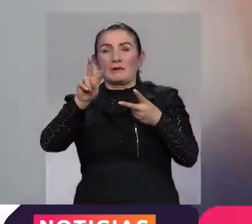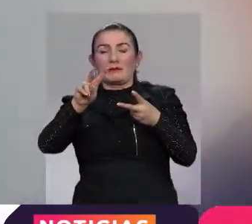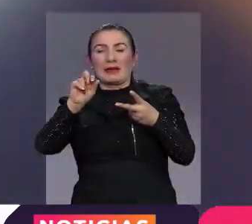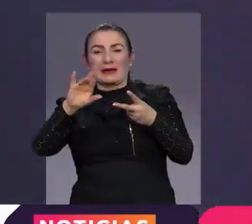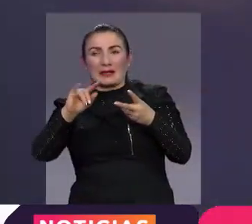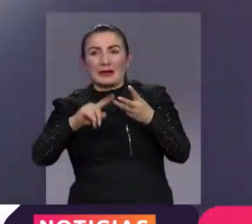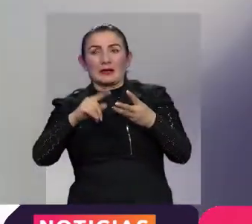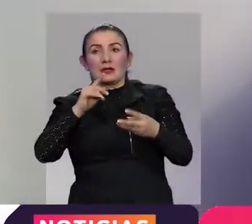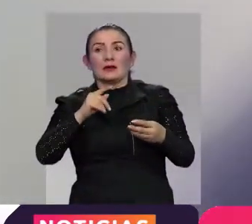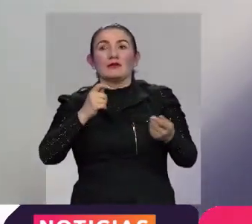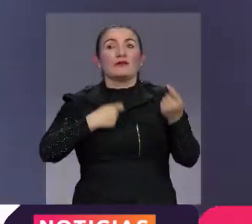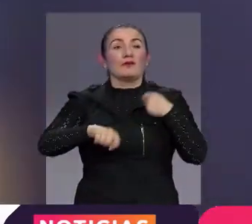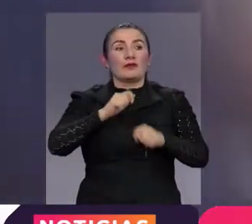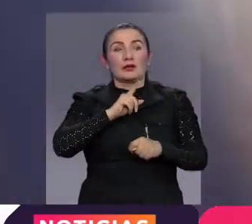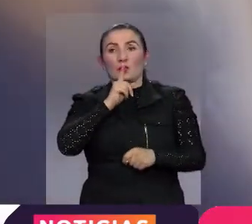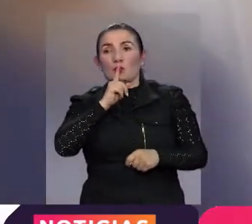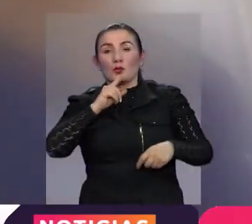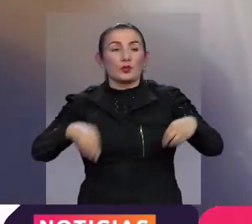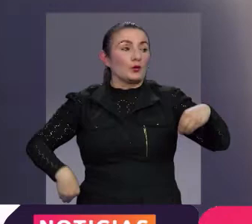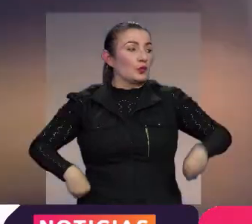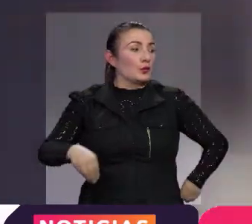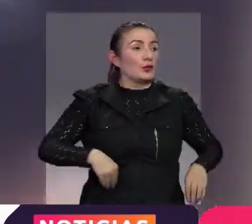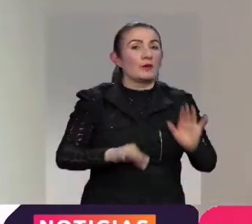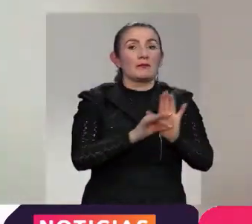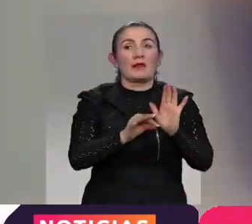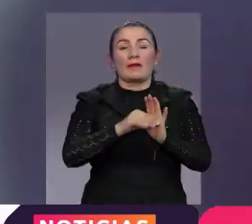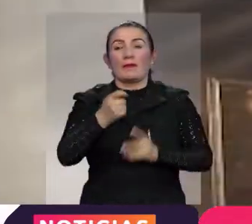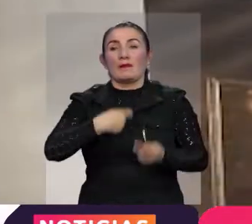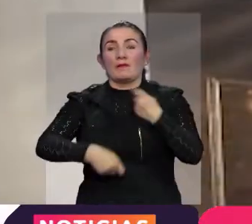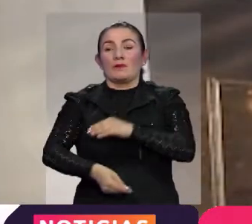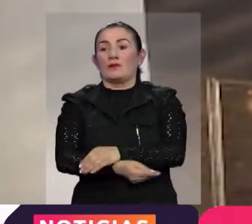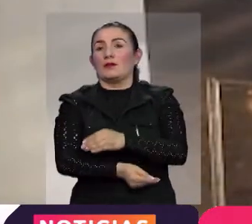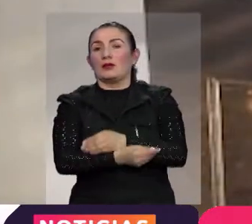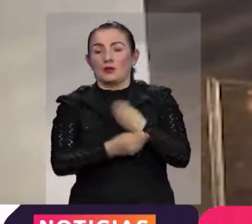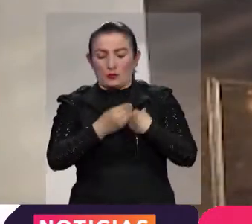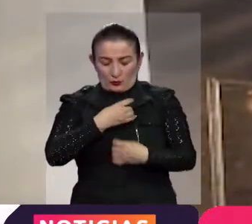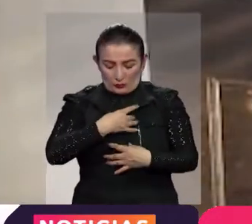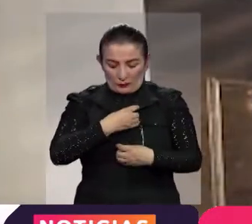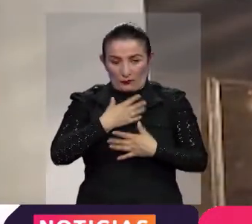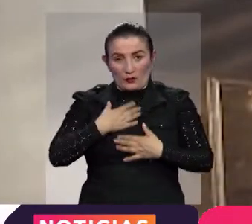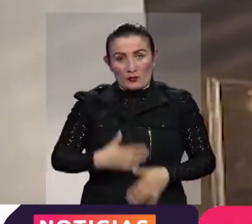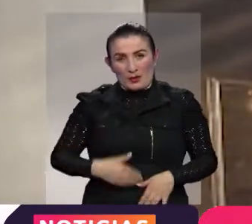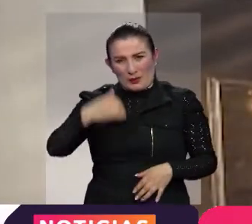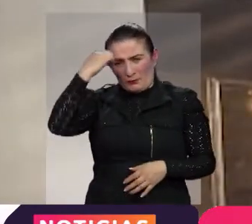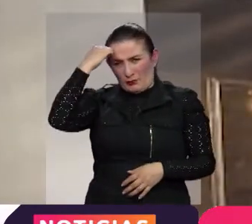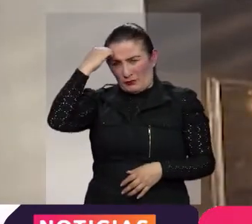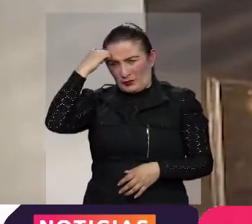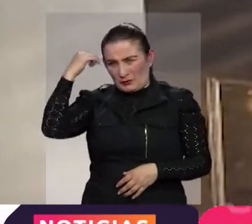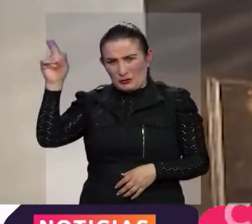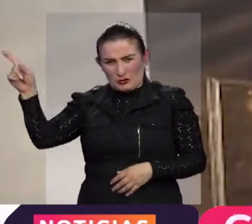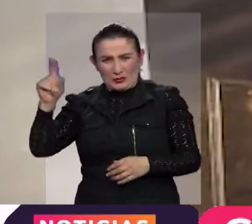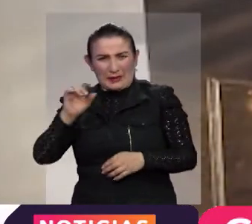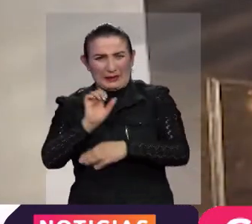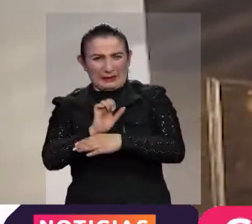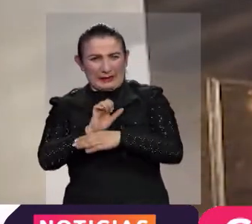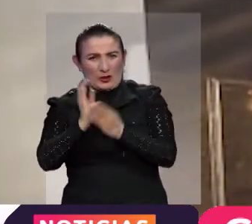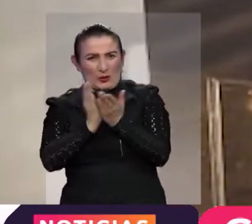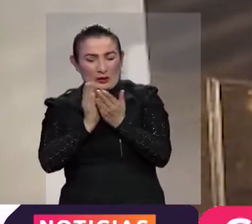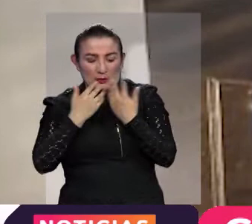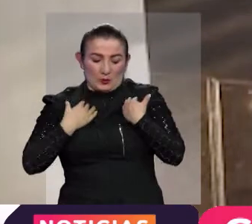para vender estupefacientes sin ser descubierto. Utilizaba el uniforme de ese establecimiento